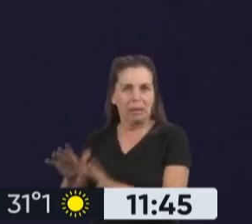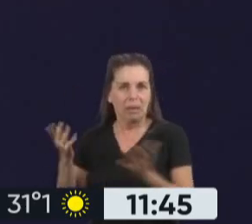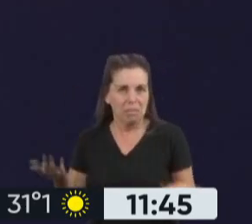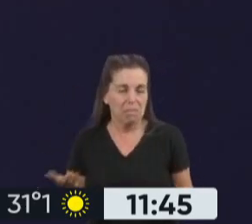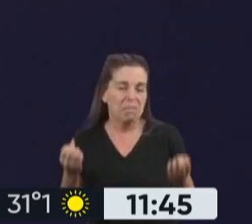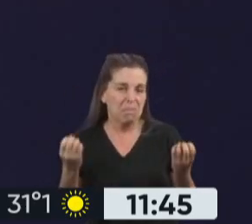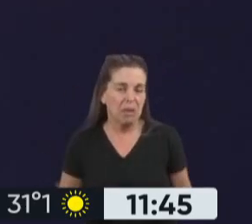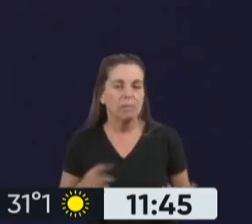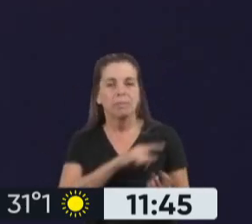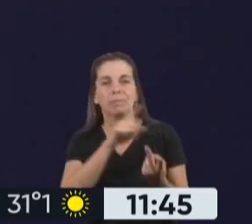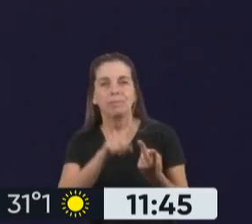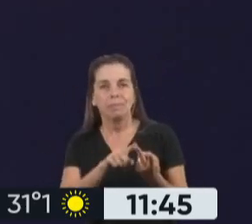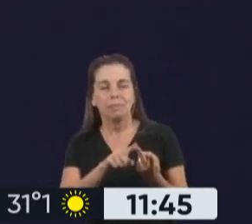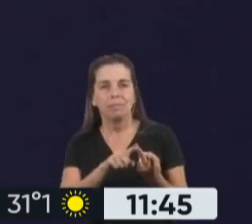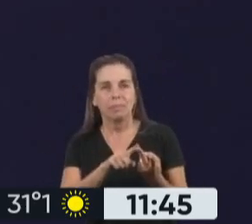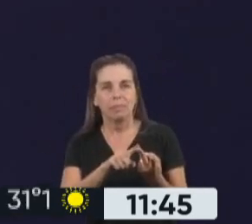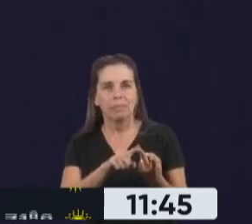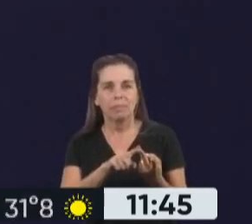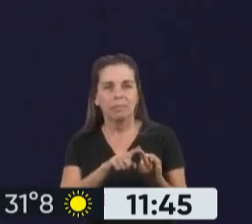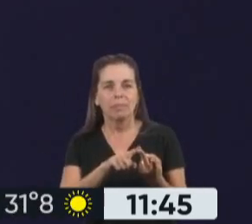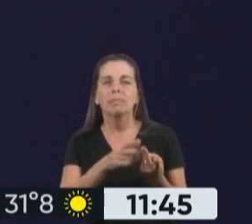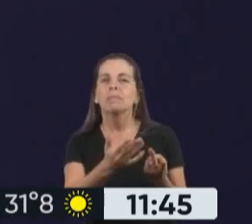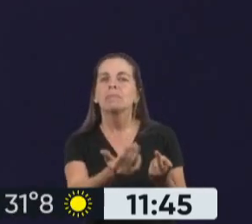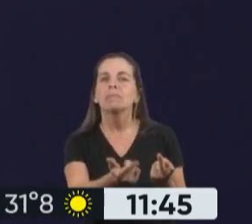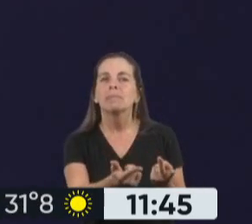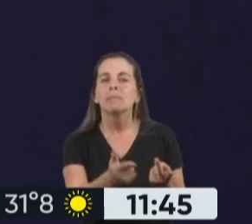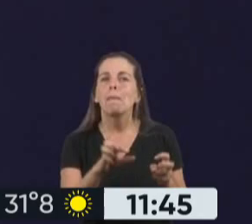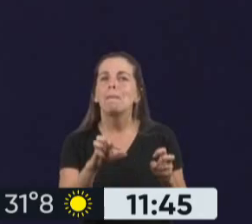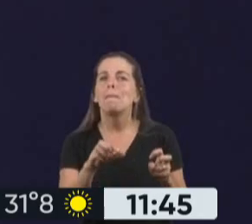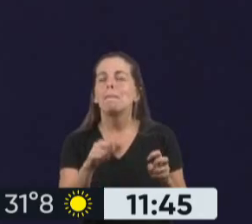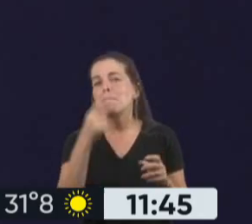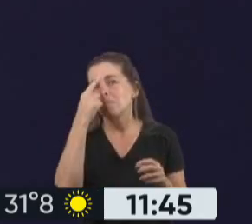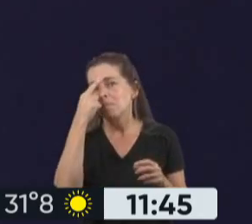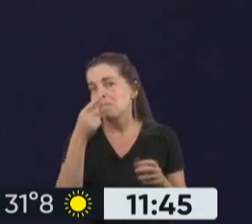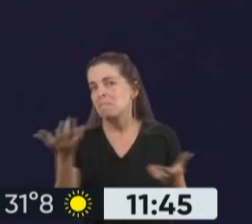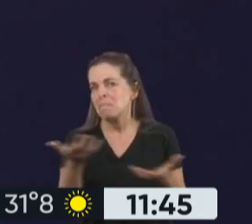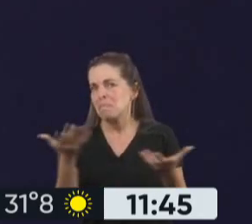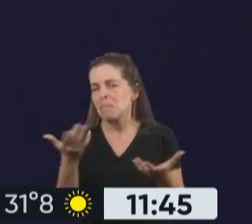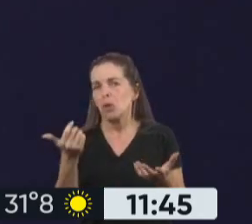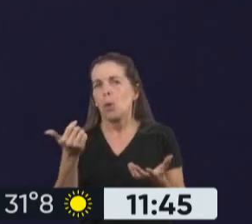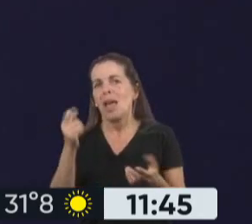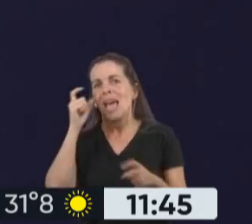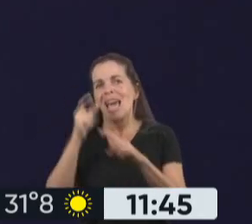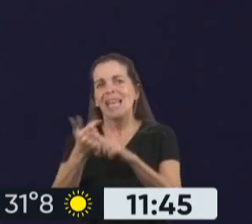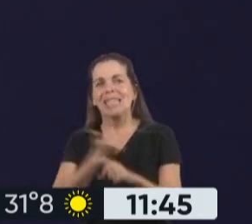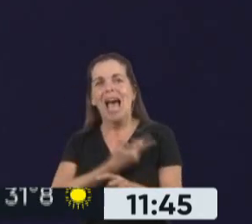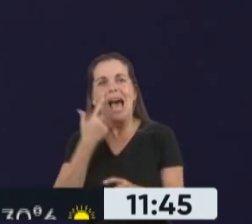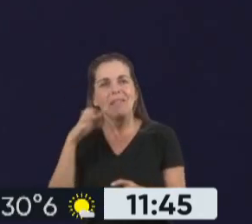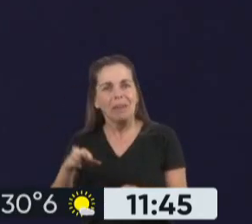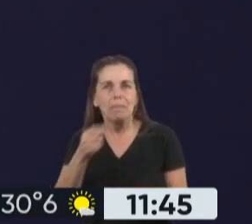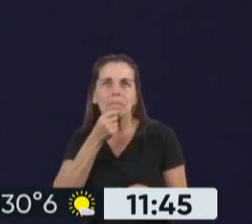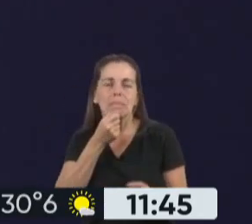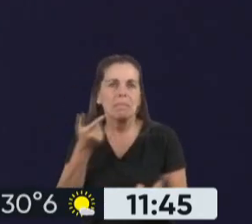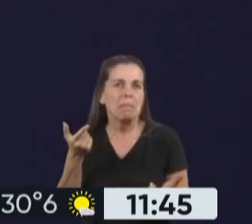bueno, con respecto a el plan de pago especial de indemnización. No hay ninguna definición, se están analizando las